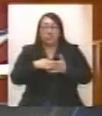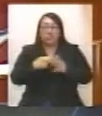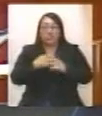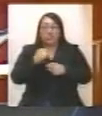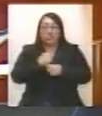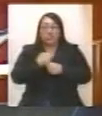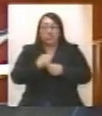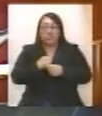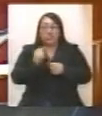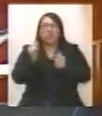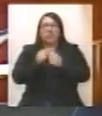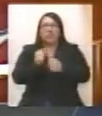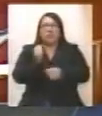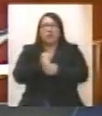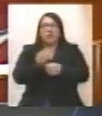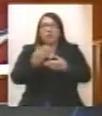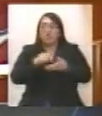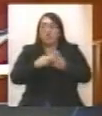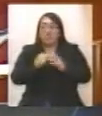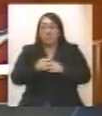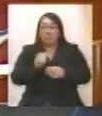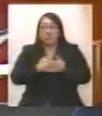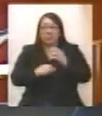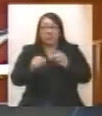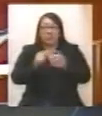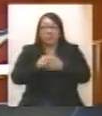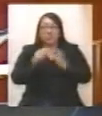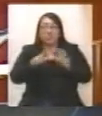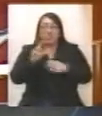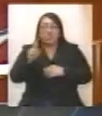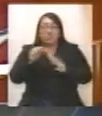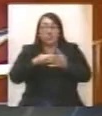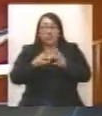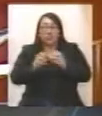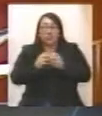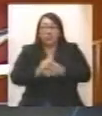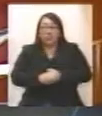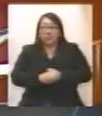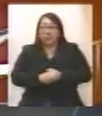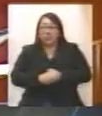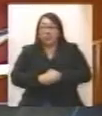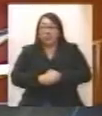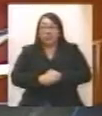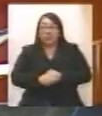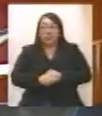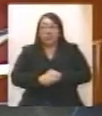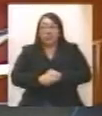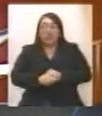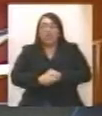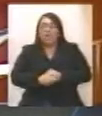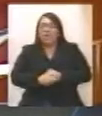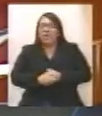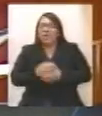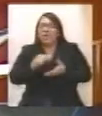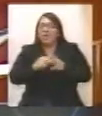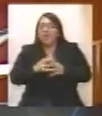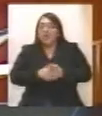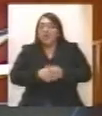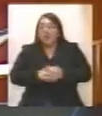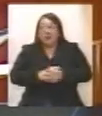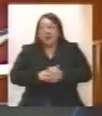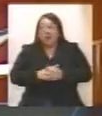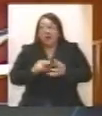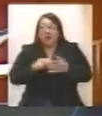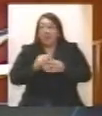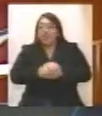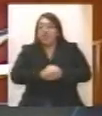contamos con un presupuesto de 87,7 millones de nuevos soles. la ampliación y equipamiento de la Escuela de Oficiales